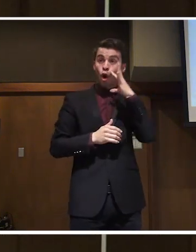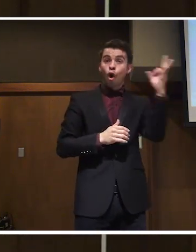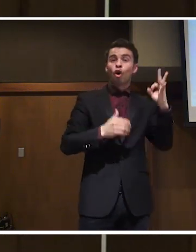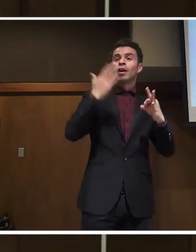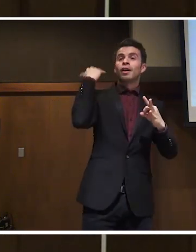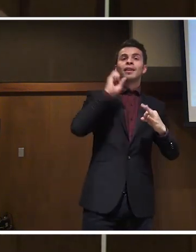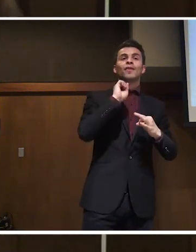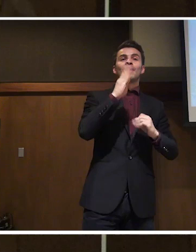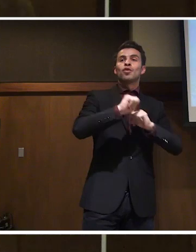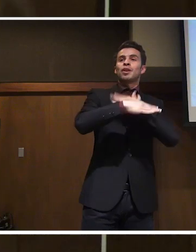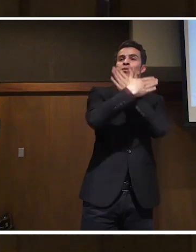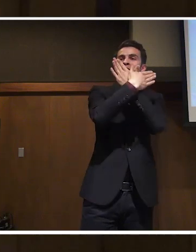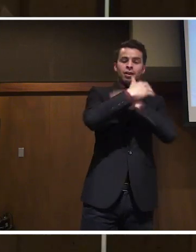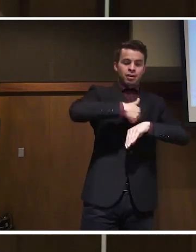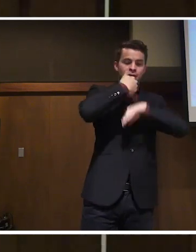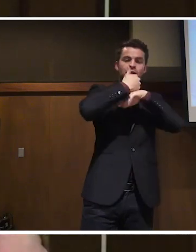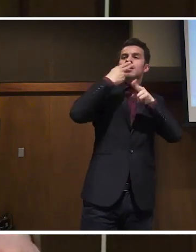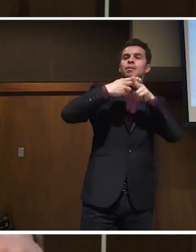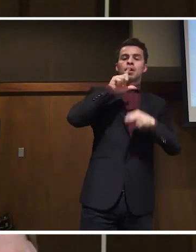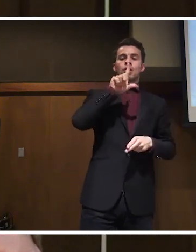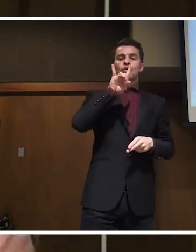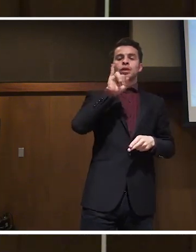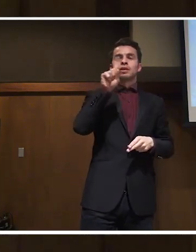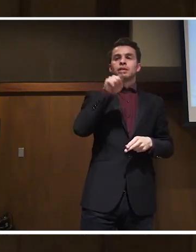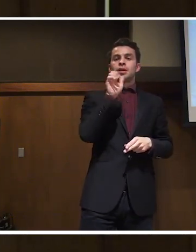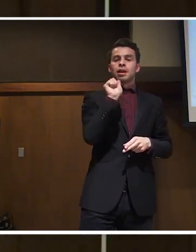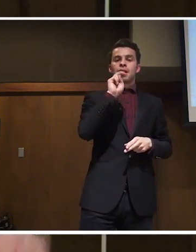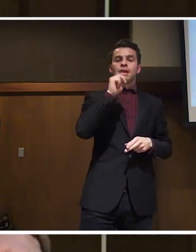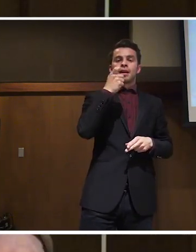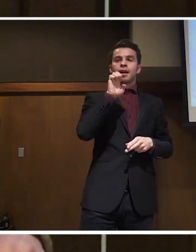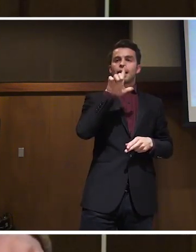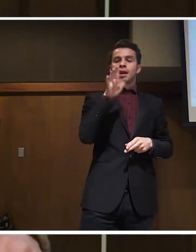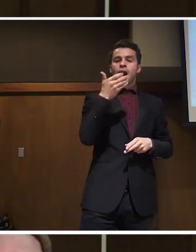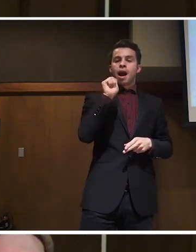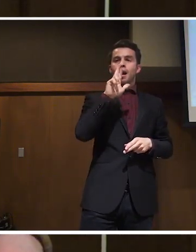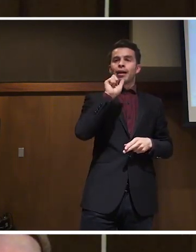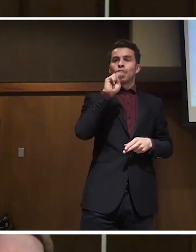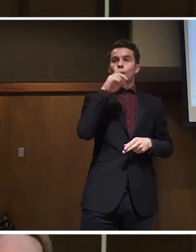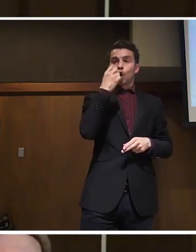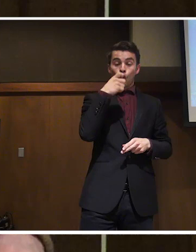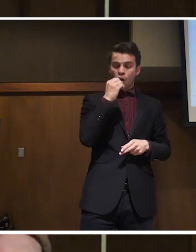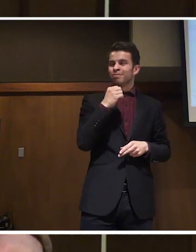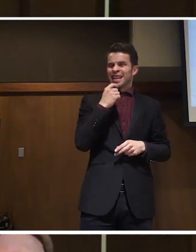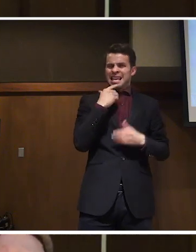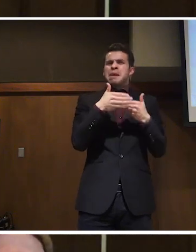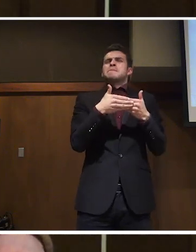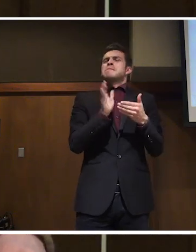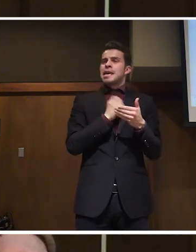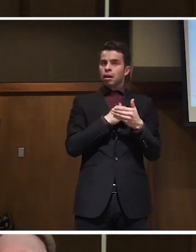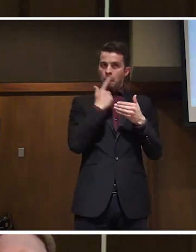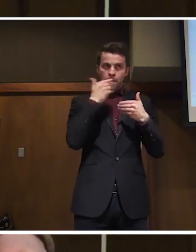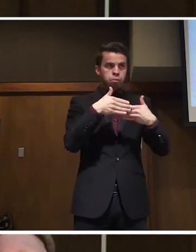del banco en 1948-49? Pero con esa biblioteca, ¿cómo la vamos a tener guardada? Hay que abrirla a todo el mundo.